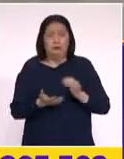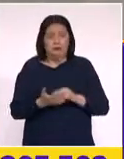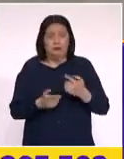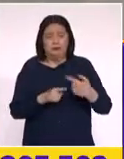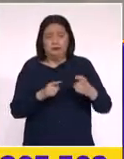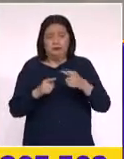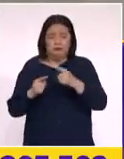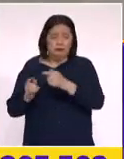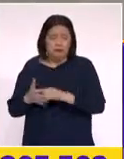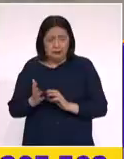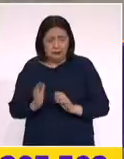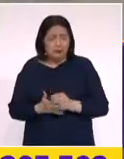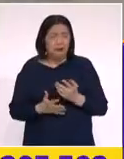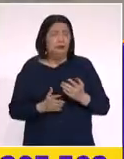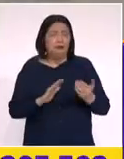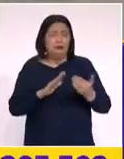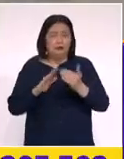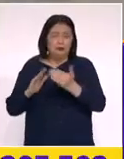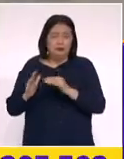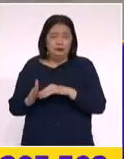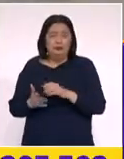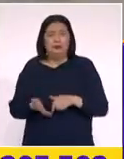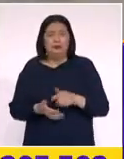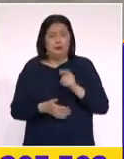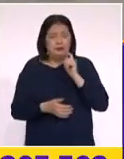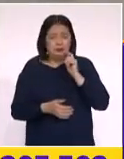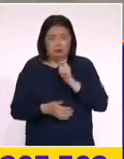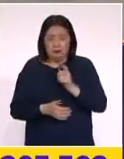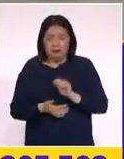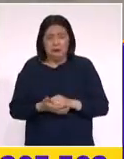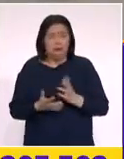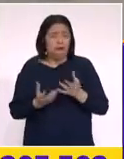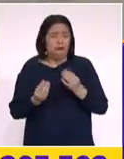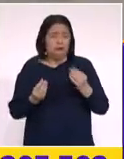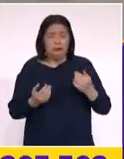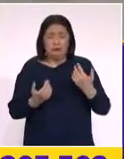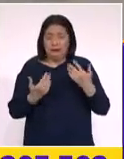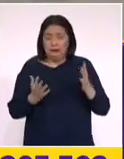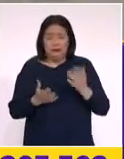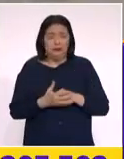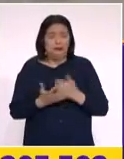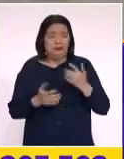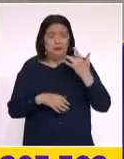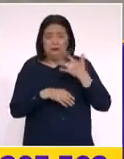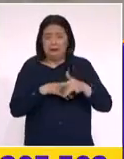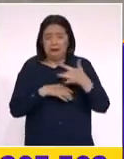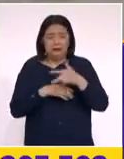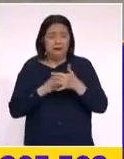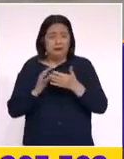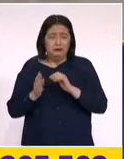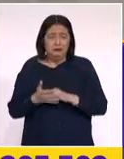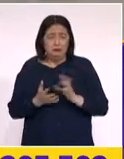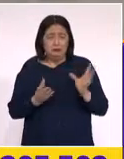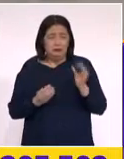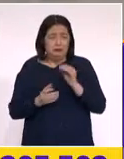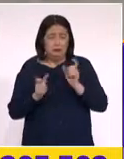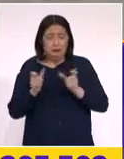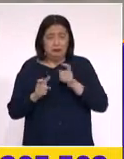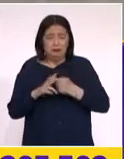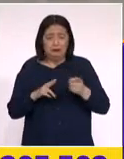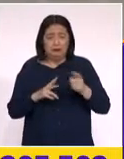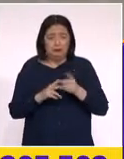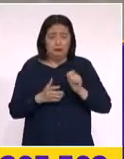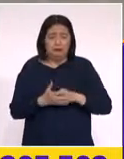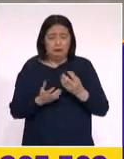en diferentes proporciones en diferentes ciudades ucranianas. Hay muchas que ya prácticamente han quedado vacías, porque toda la gente está huyendo